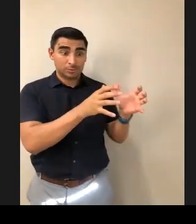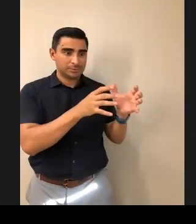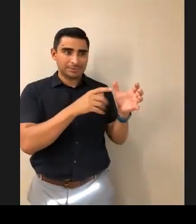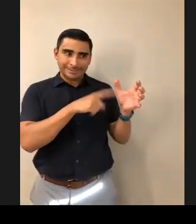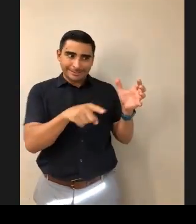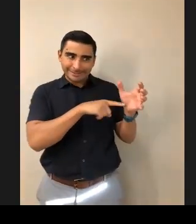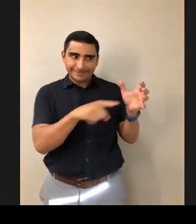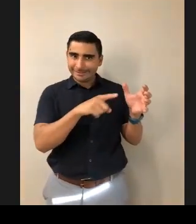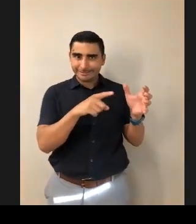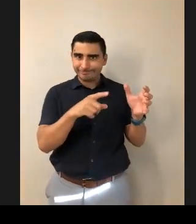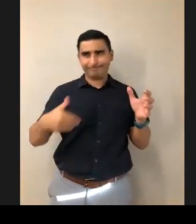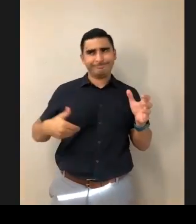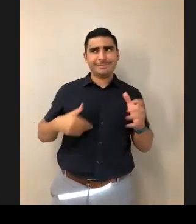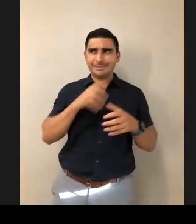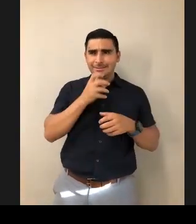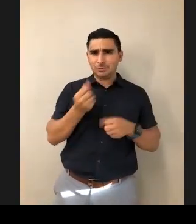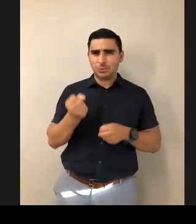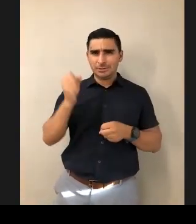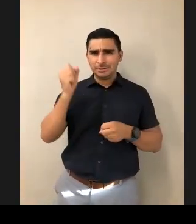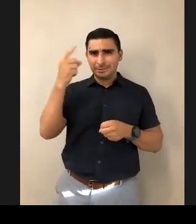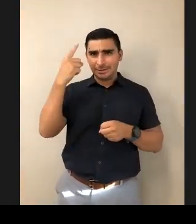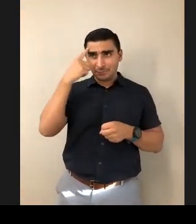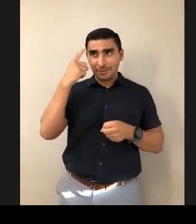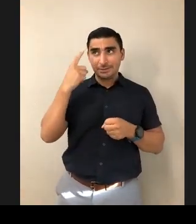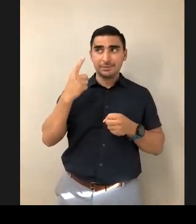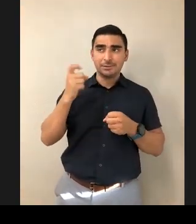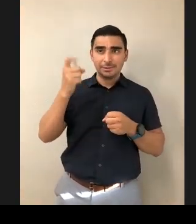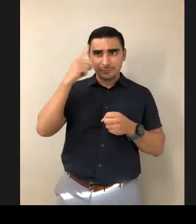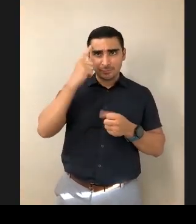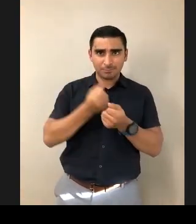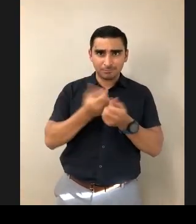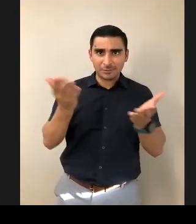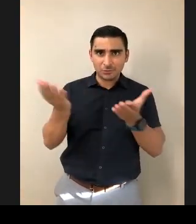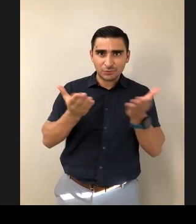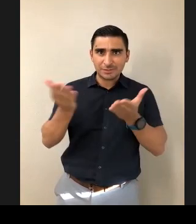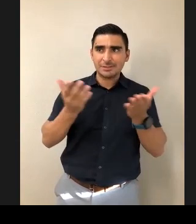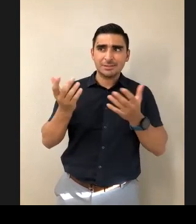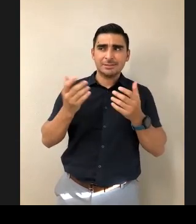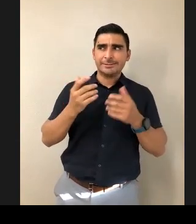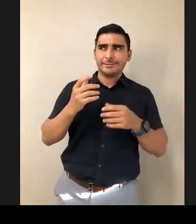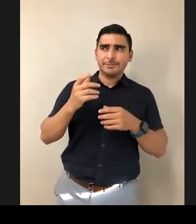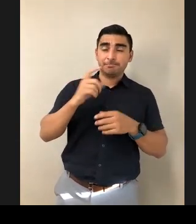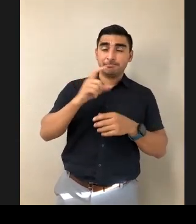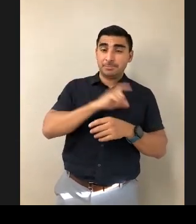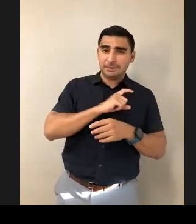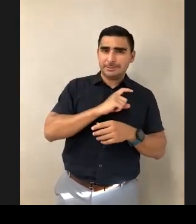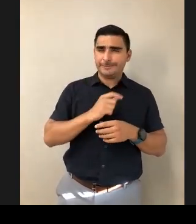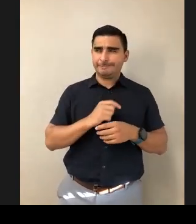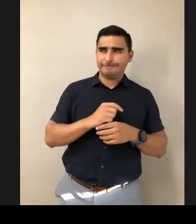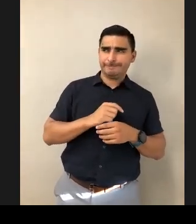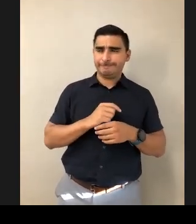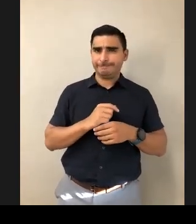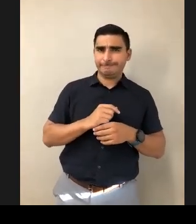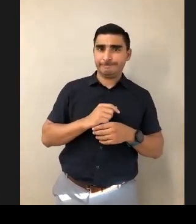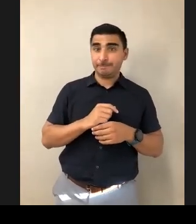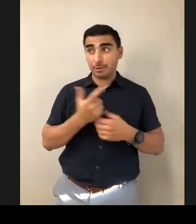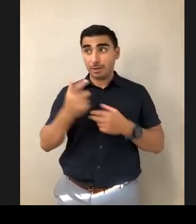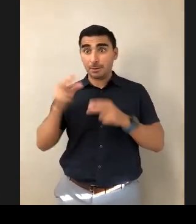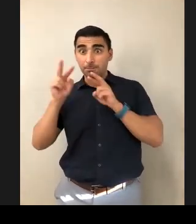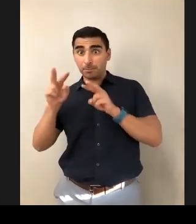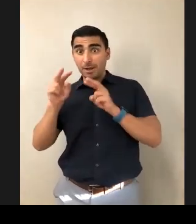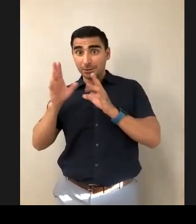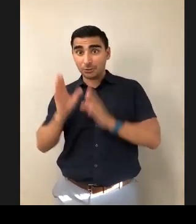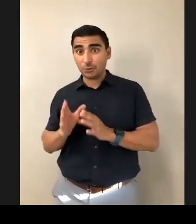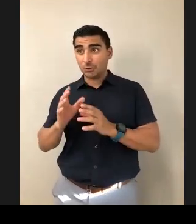porque ellos no confían en el gobierno, no confían en los servicios del gobierno, no confían en la policía y no tienen ninguna